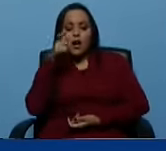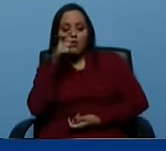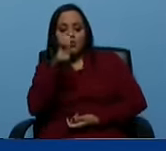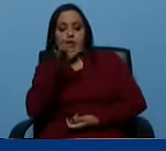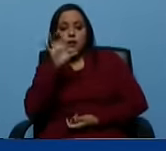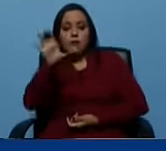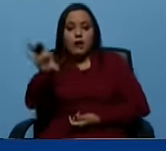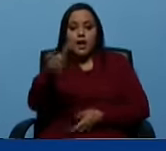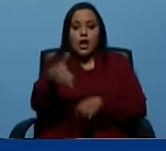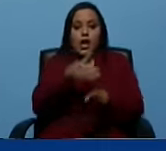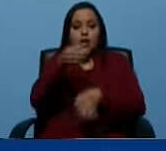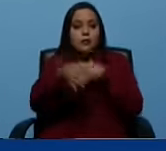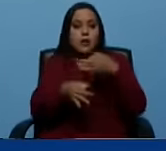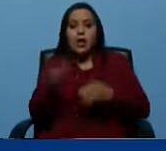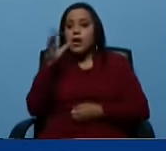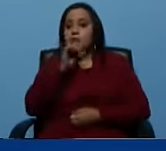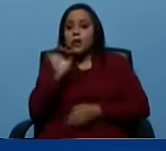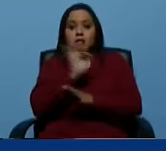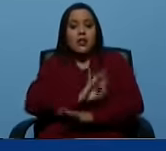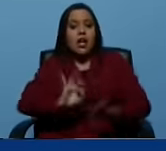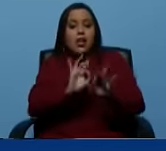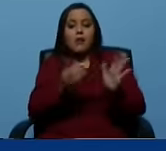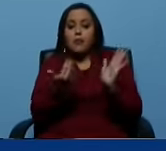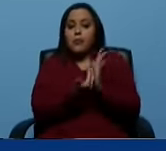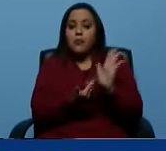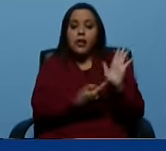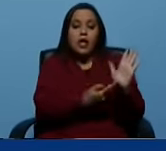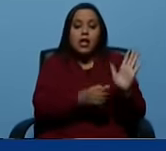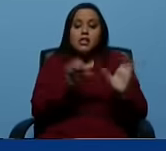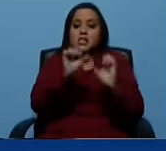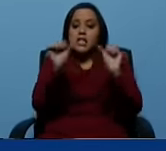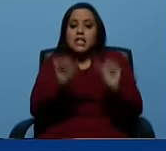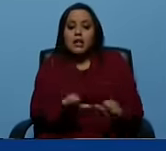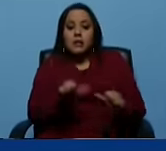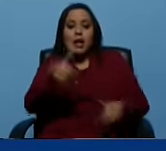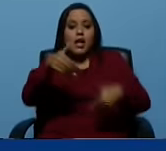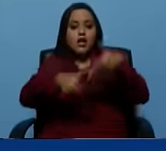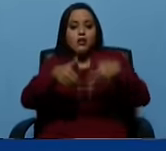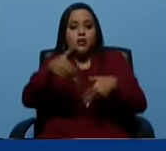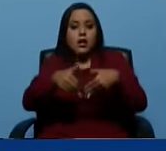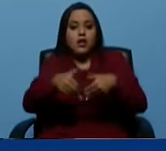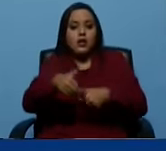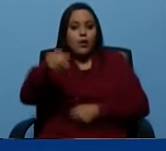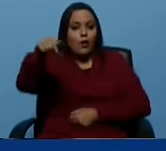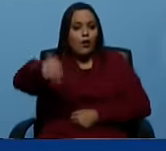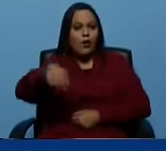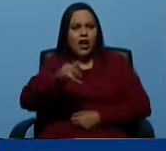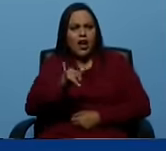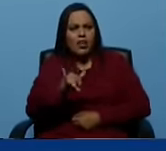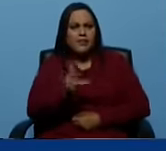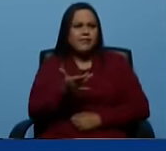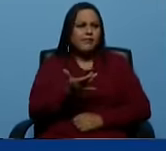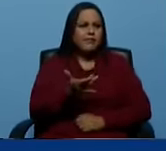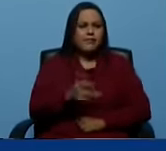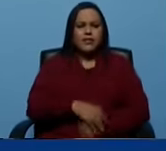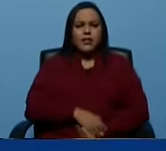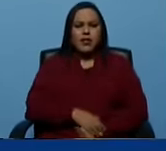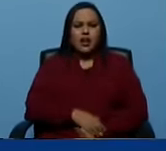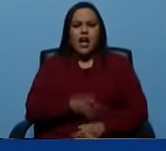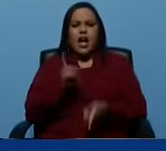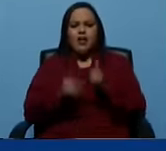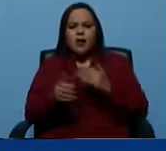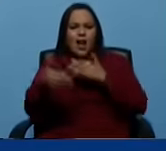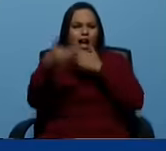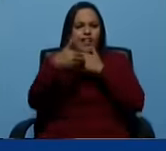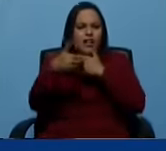donde señalan que no tendrían evidencia de que el sistema electoral hubiese sido objeto de